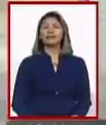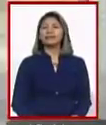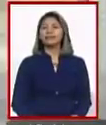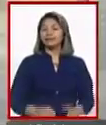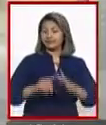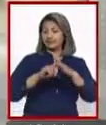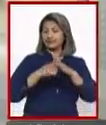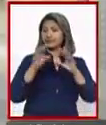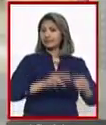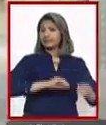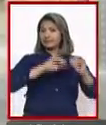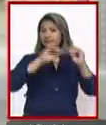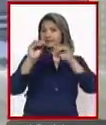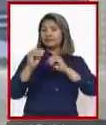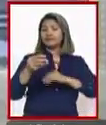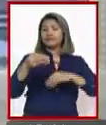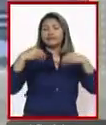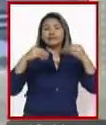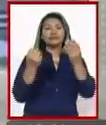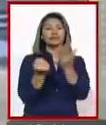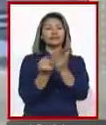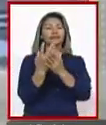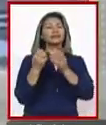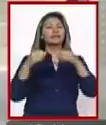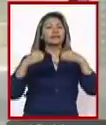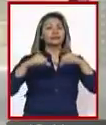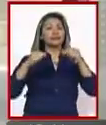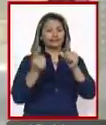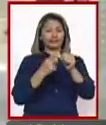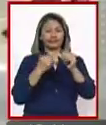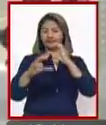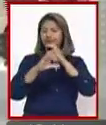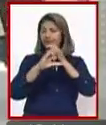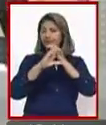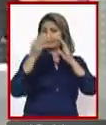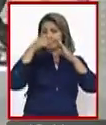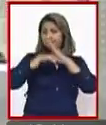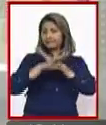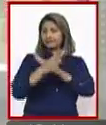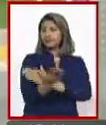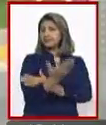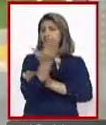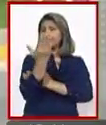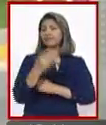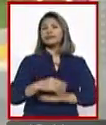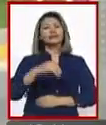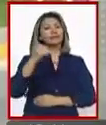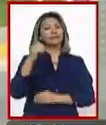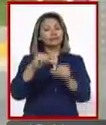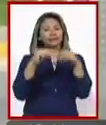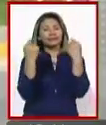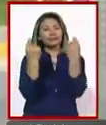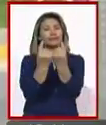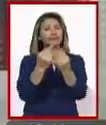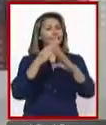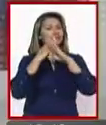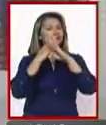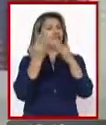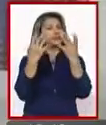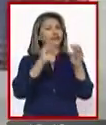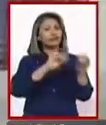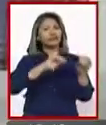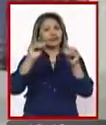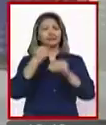Comenzó el traslado de los gremialistas al mercado mayorista Abasto. Los primeros camiones ingresaron esta mañana. Otro sector se resiste al cambio